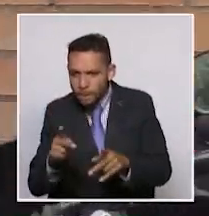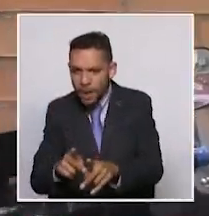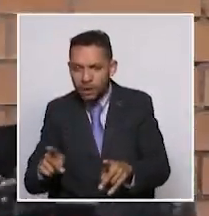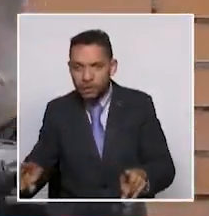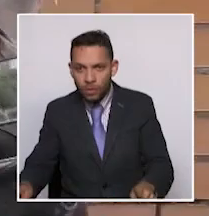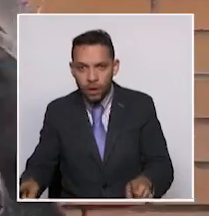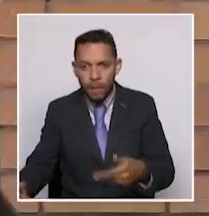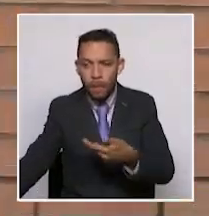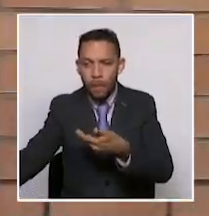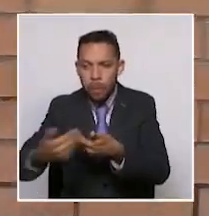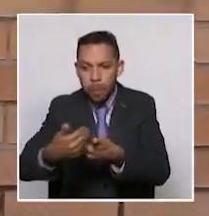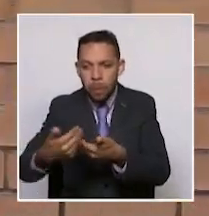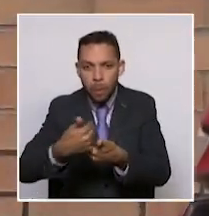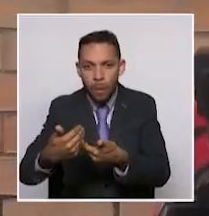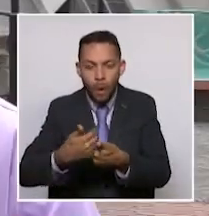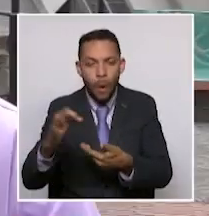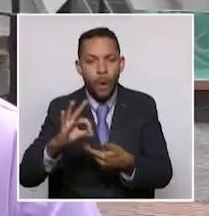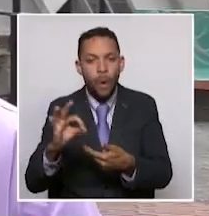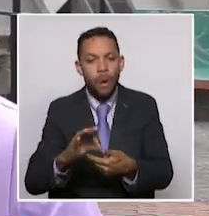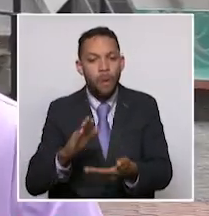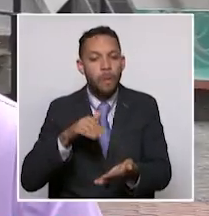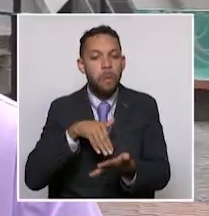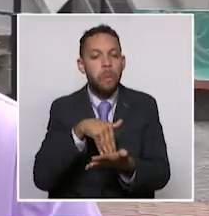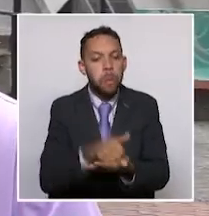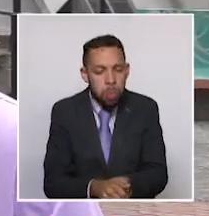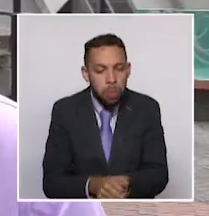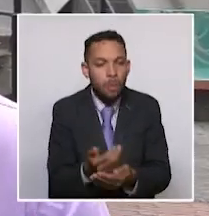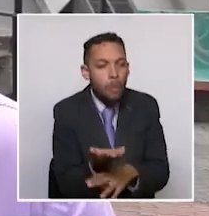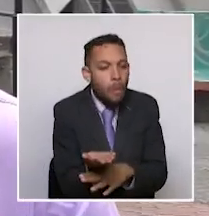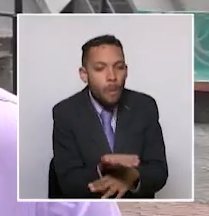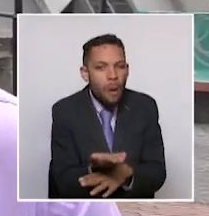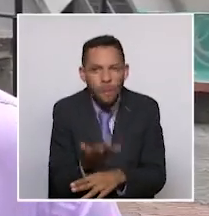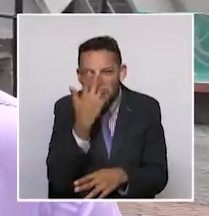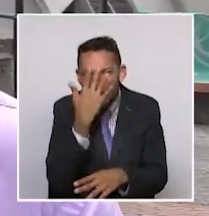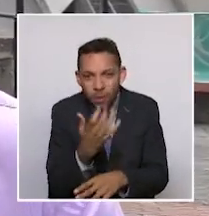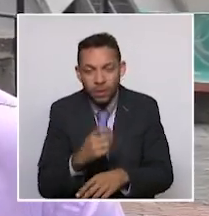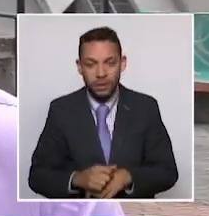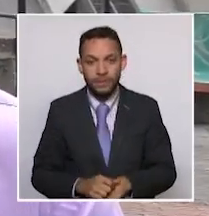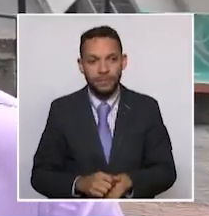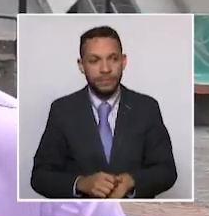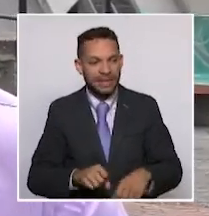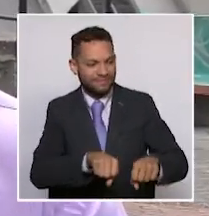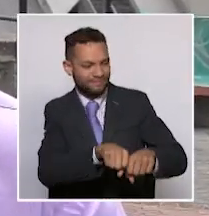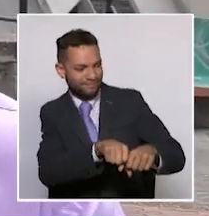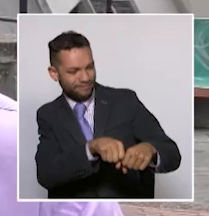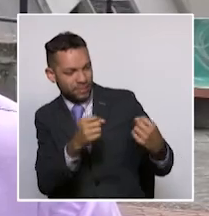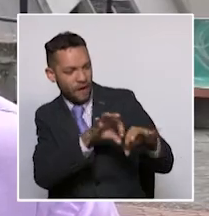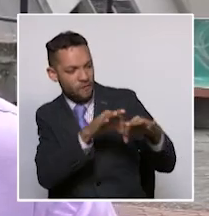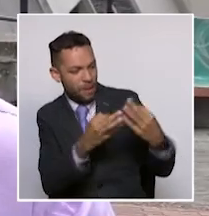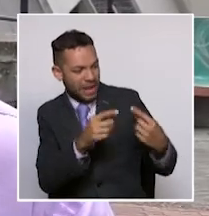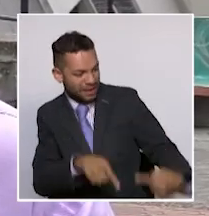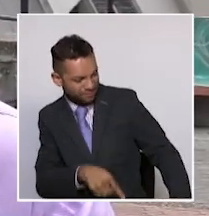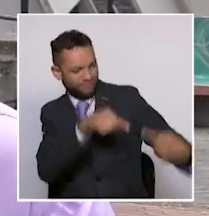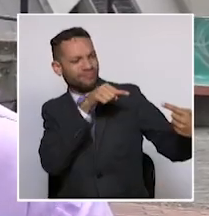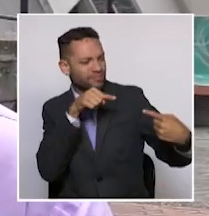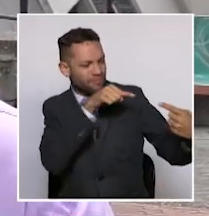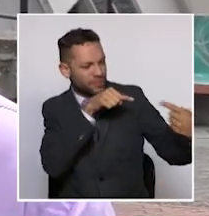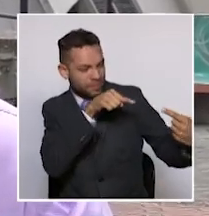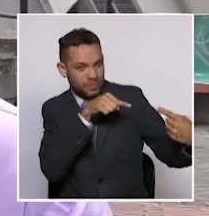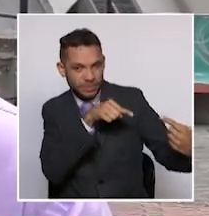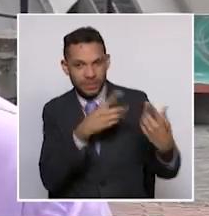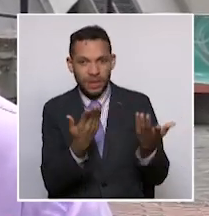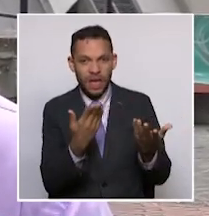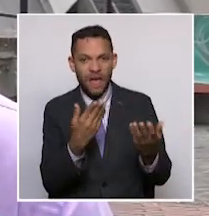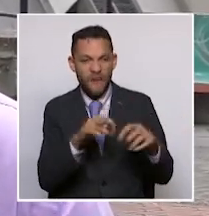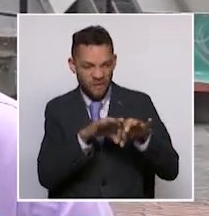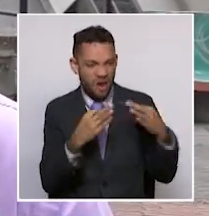personas caigan en la indigencia? Incide mucho la ruptura en las familias. Hay una crisis en las